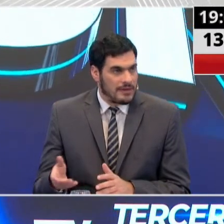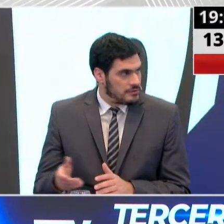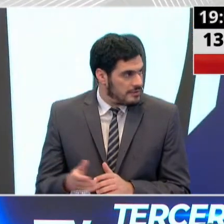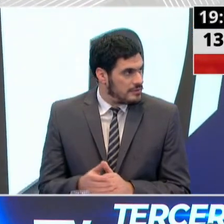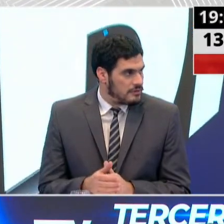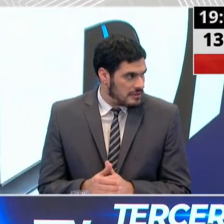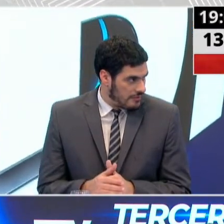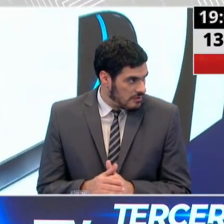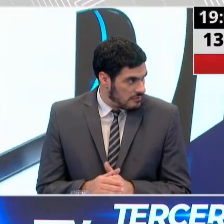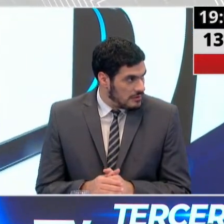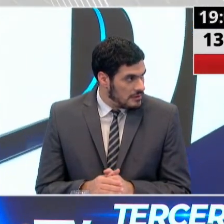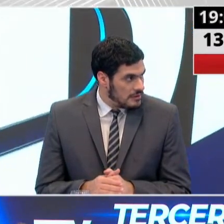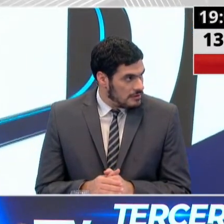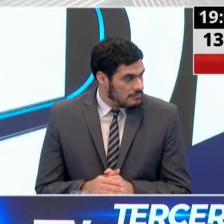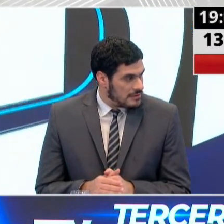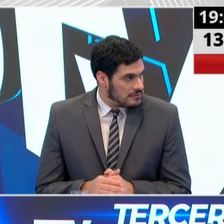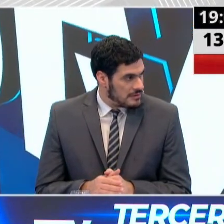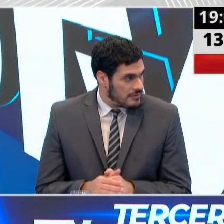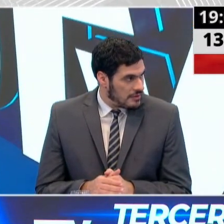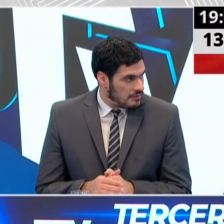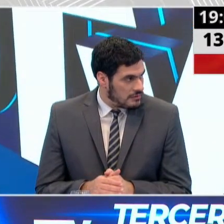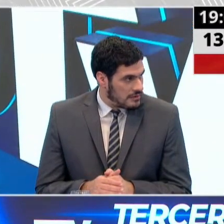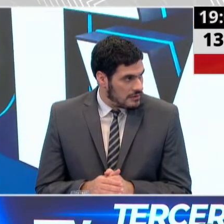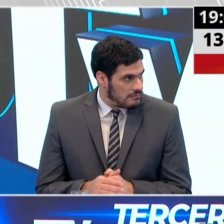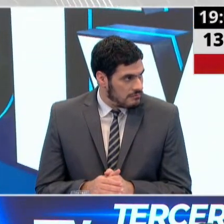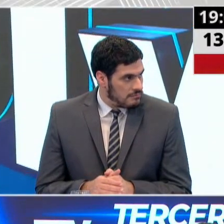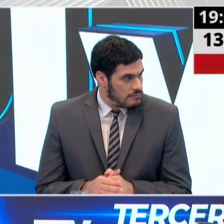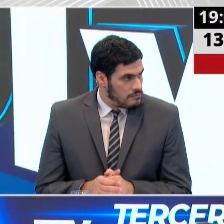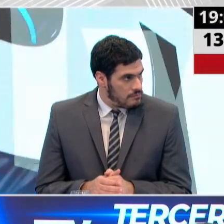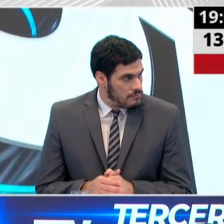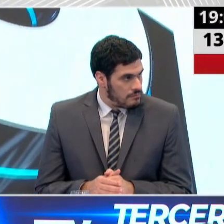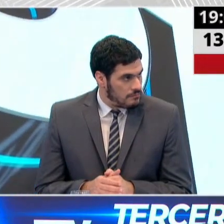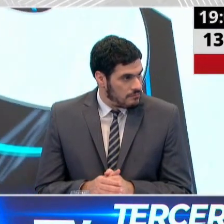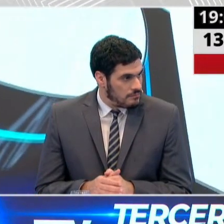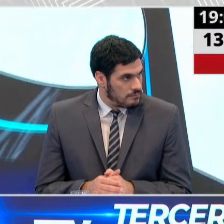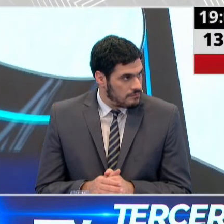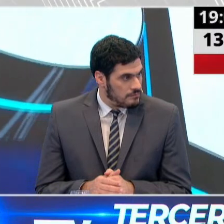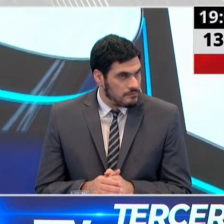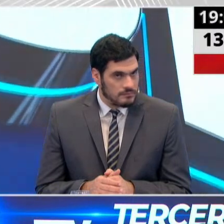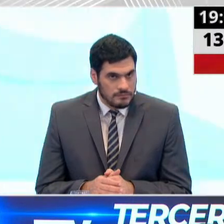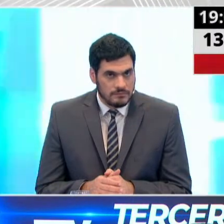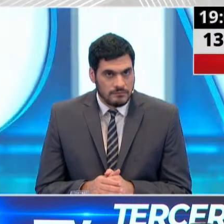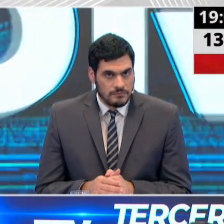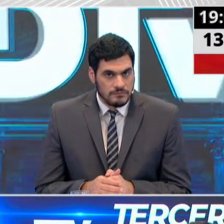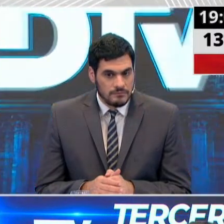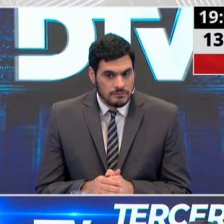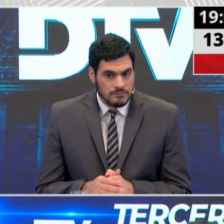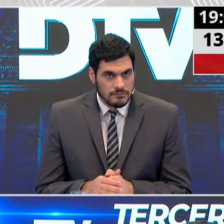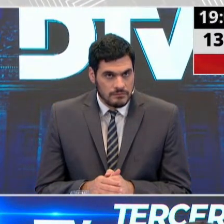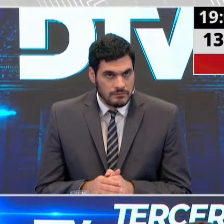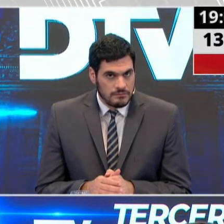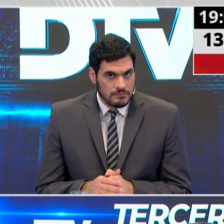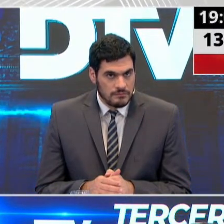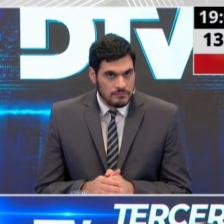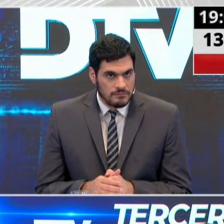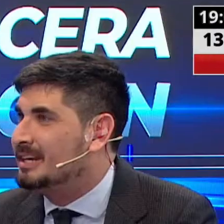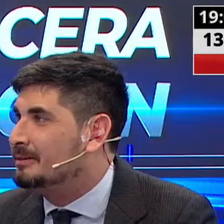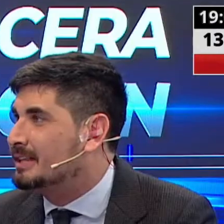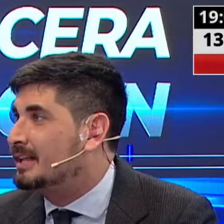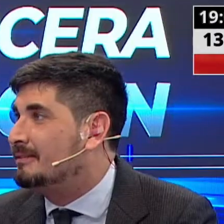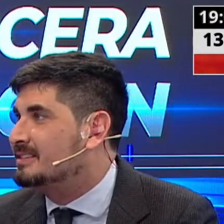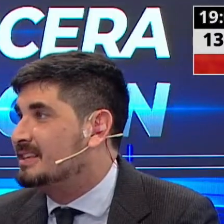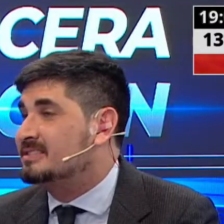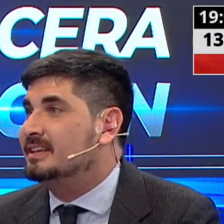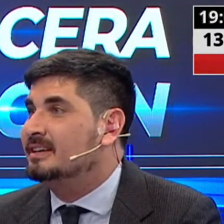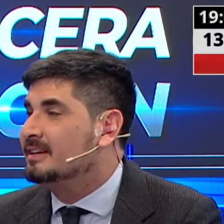el espacio. Va a ser un desafío. Va a ser un desafío. Sí. Si Milei queda bien posicionado después de las elecciones, va a ser una tentación quedarse dentro de La